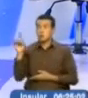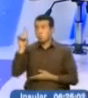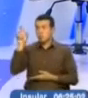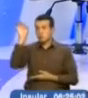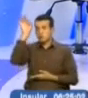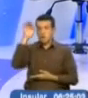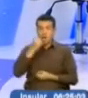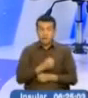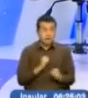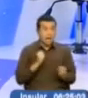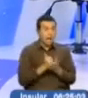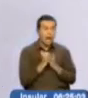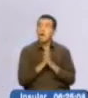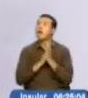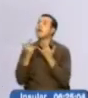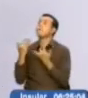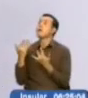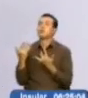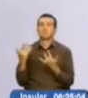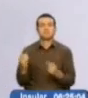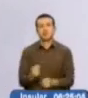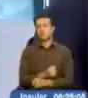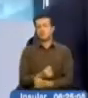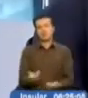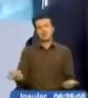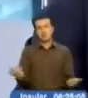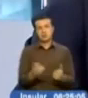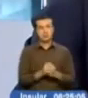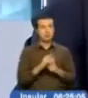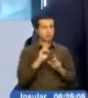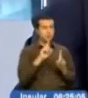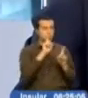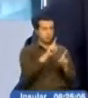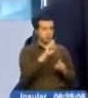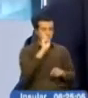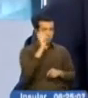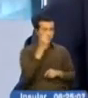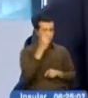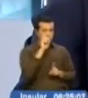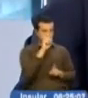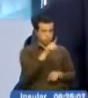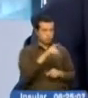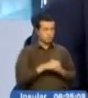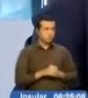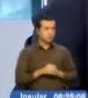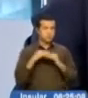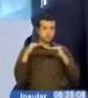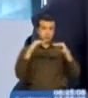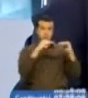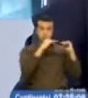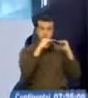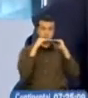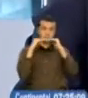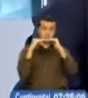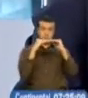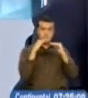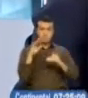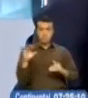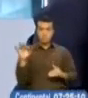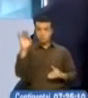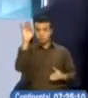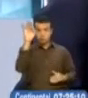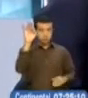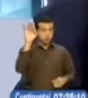a salvar esto, a salvar esta sociedad. Pero entonces tú me llevas a la siguiente inquietud. La democracia delegativa